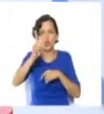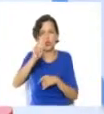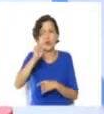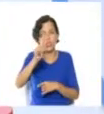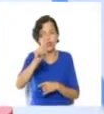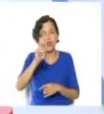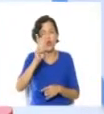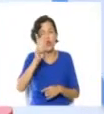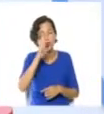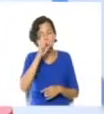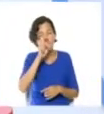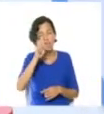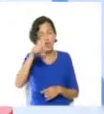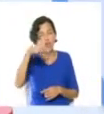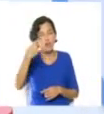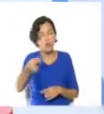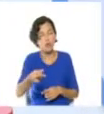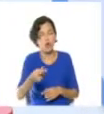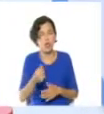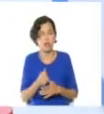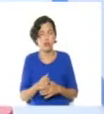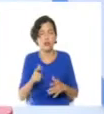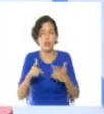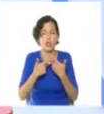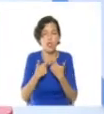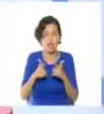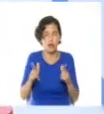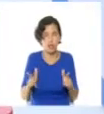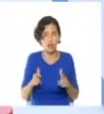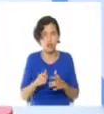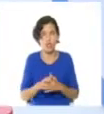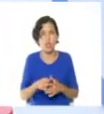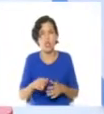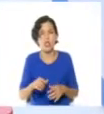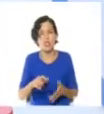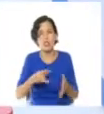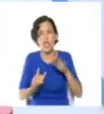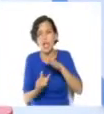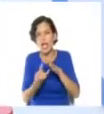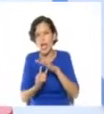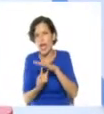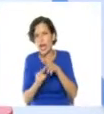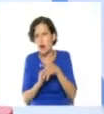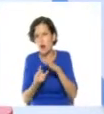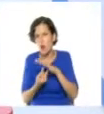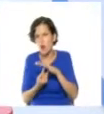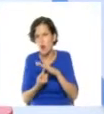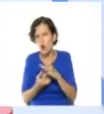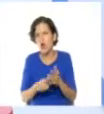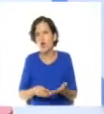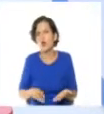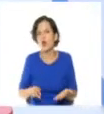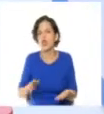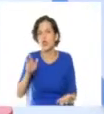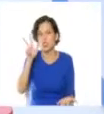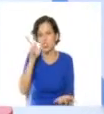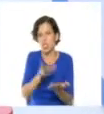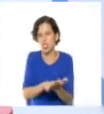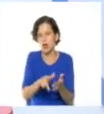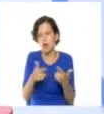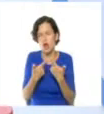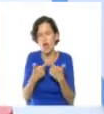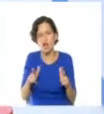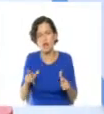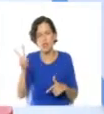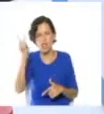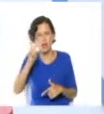años después, y luego de la gesta de independencia de Carabobo y cuando sellamos la libertad de Venezuela contra